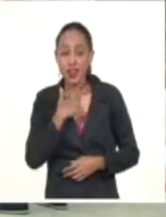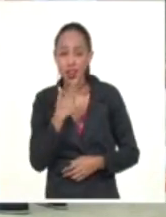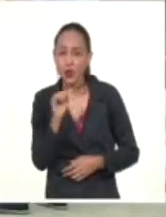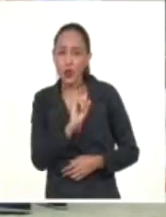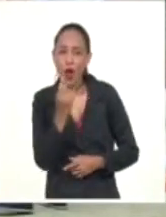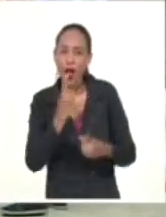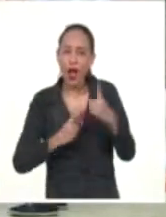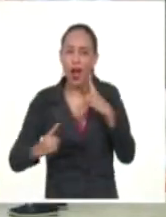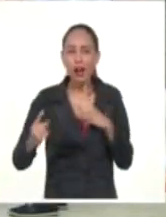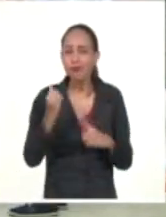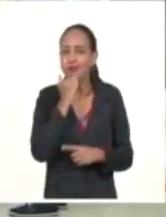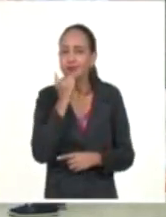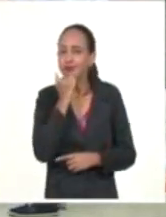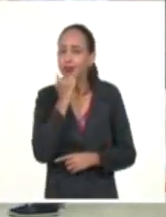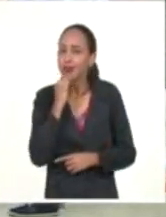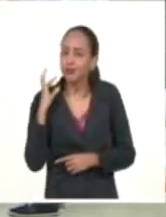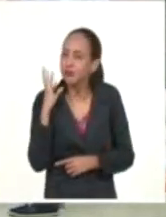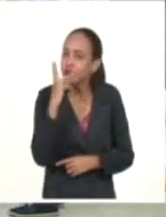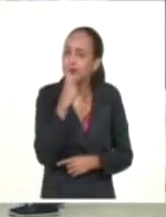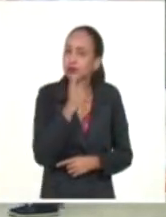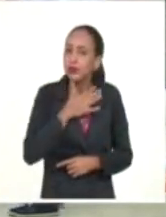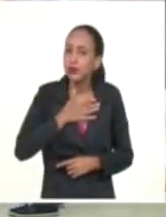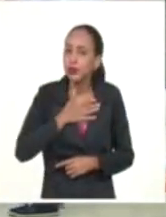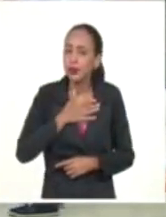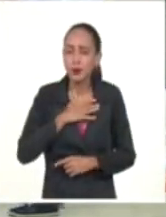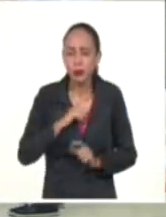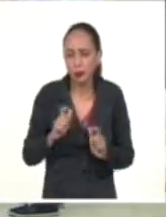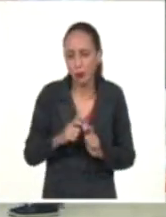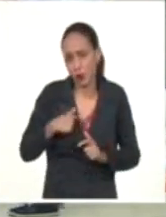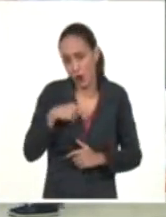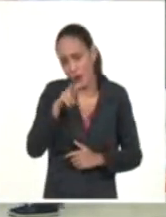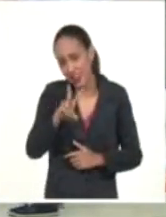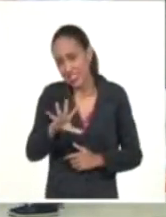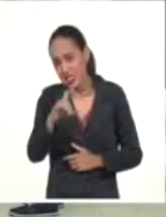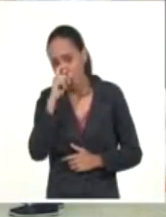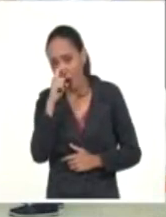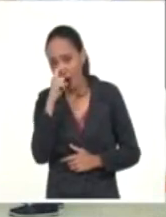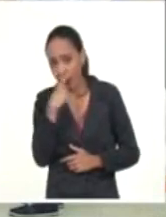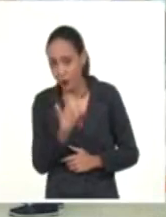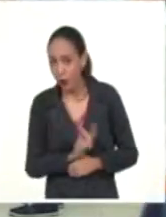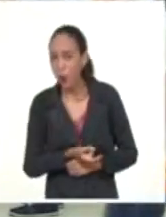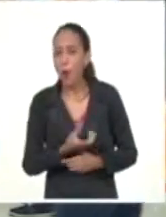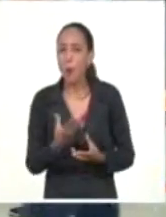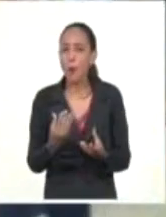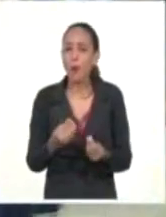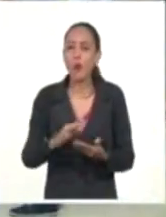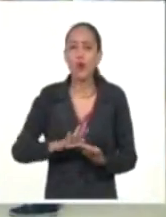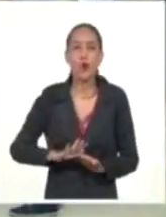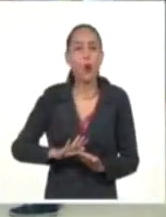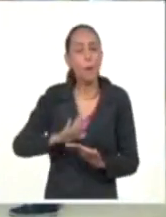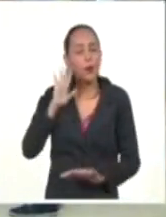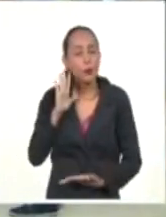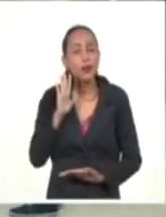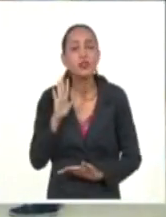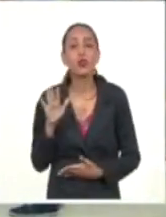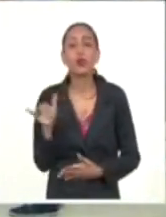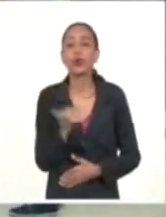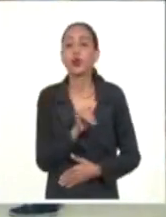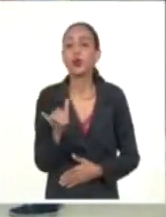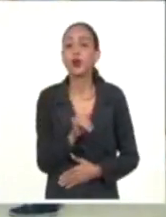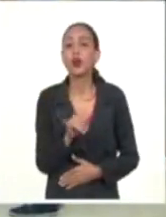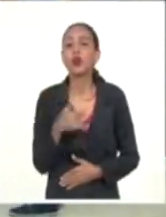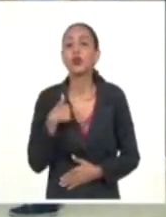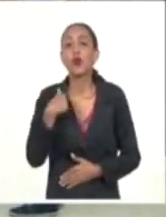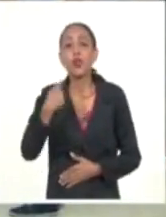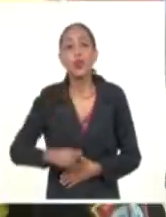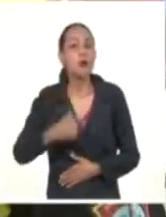preciados en mi corta vida, 25 años, representa muchísimo compromiso. Se representa que debo